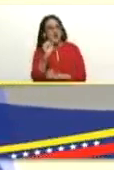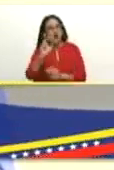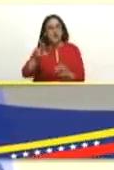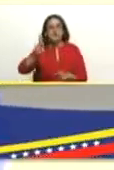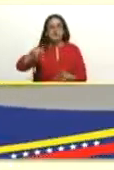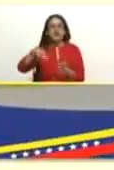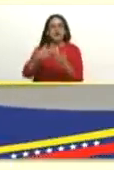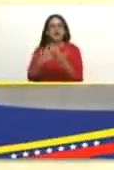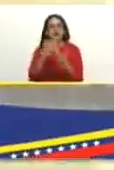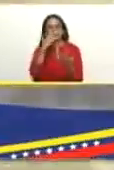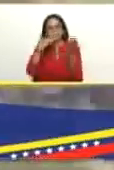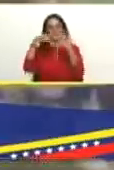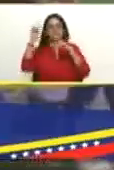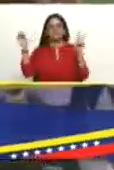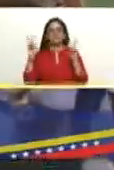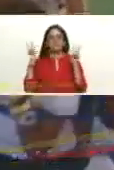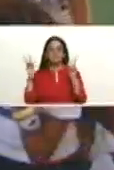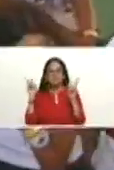hasta la victoria siempre,